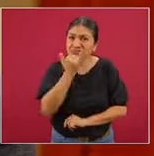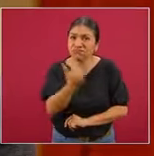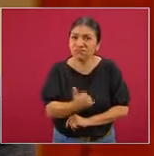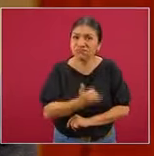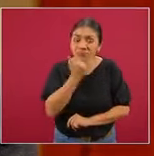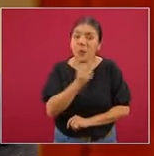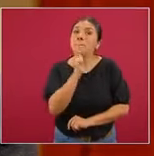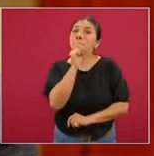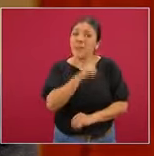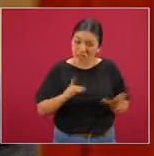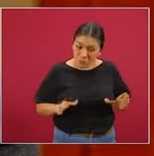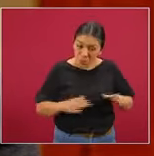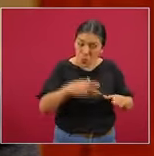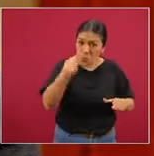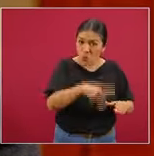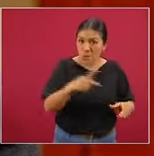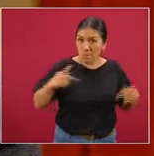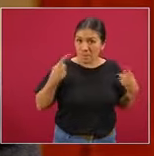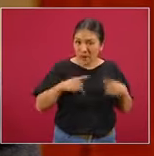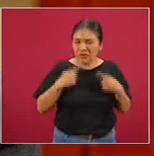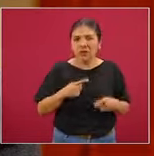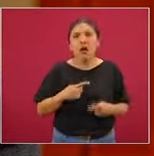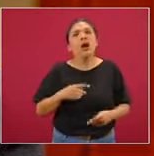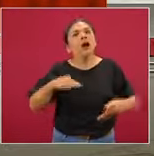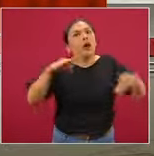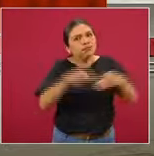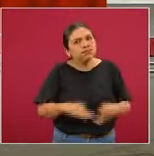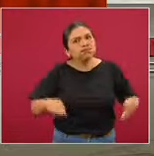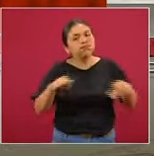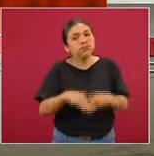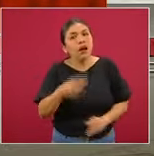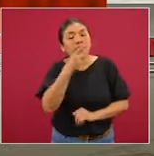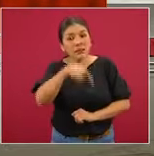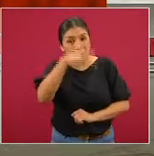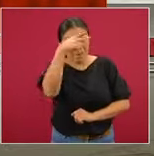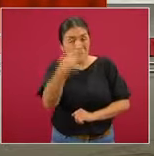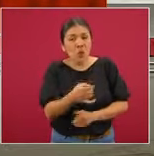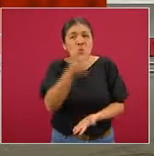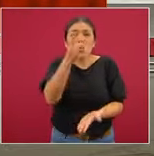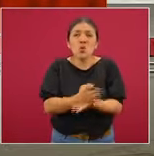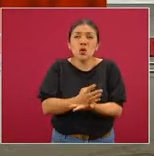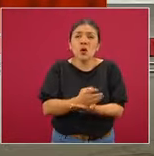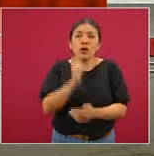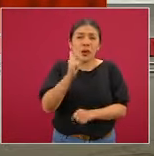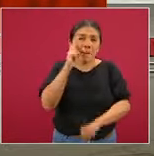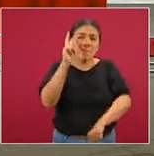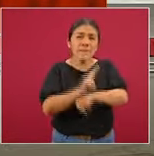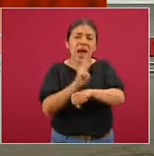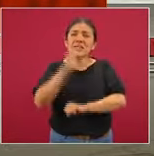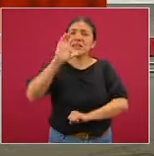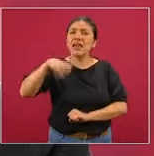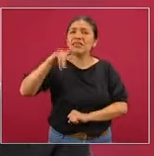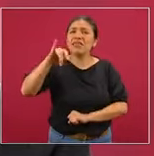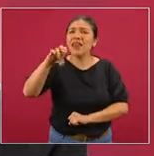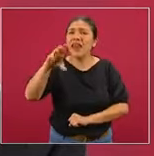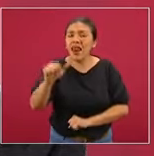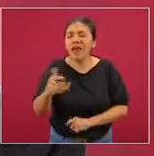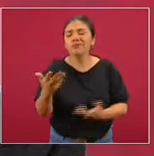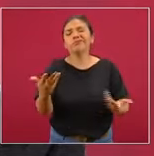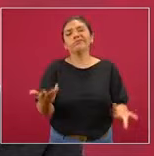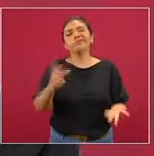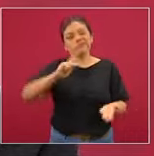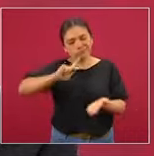mismo grupo de personas insiste en que en México se usa solo la vigilancia Centinela. Invitamos